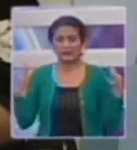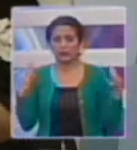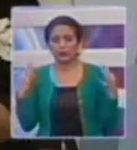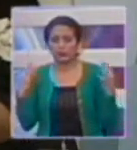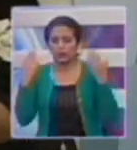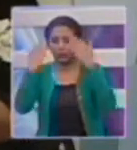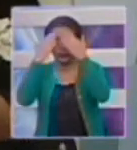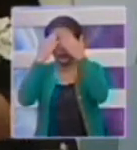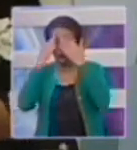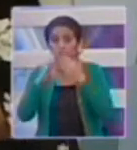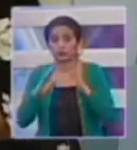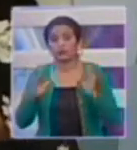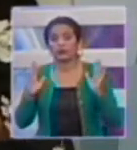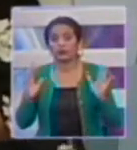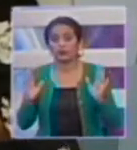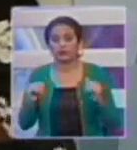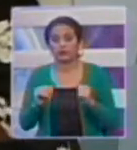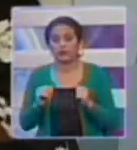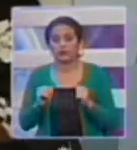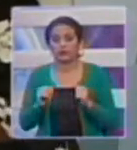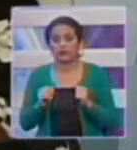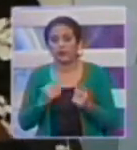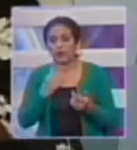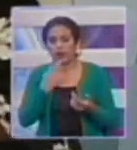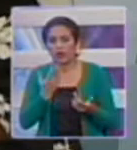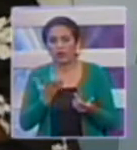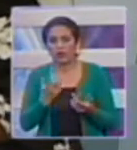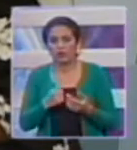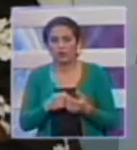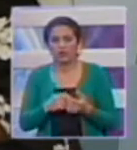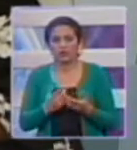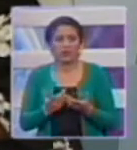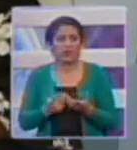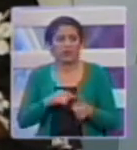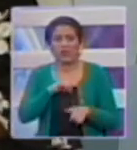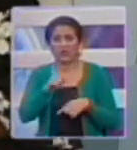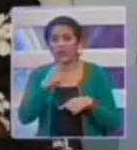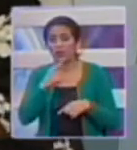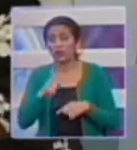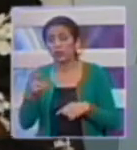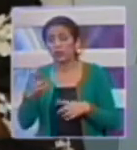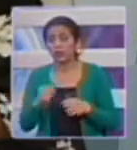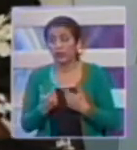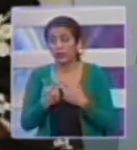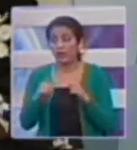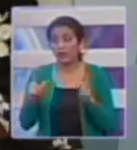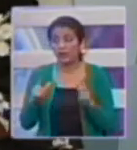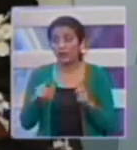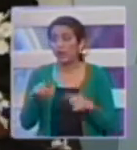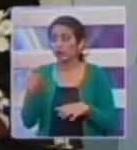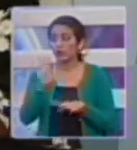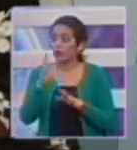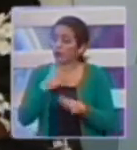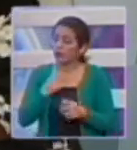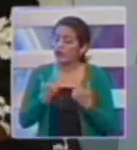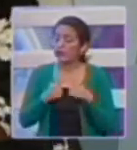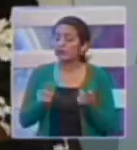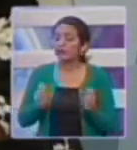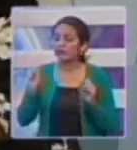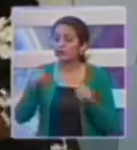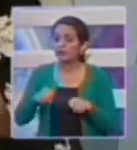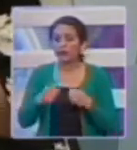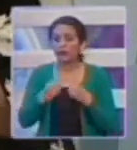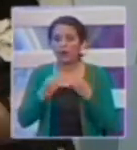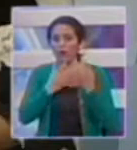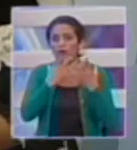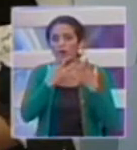en lo social, entonces no me hablen de libertades, esos son valores burgueses, no me cuente usted nada de la libertad de expresión, de la libertad de